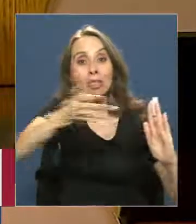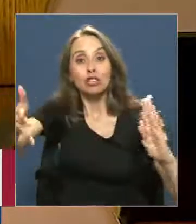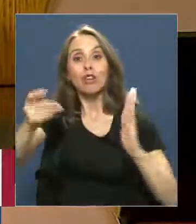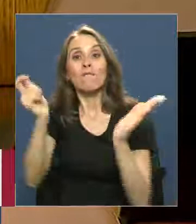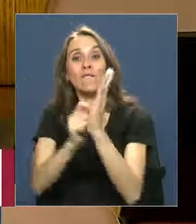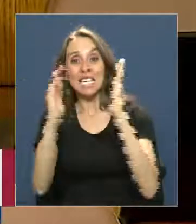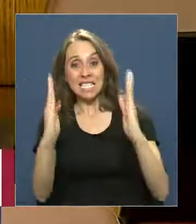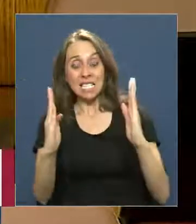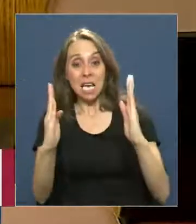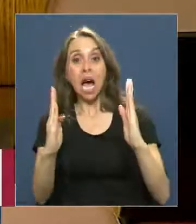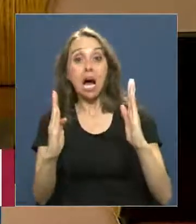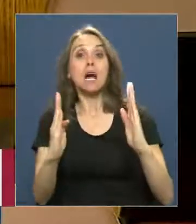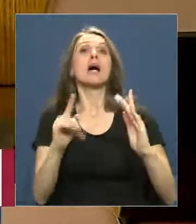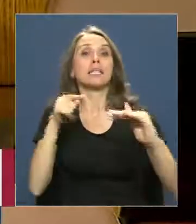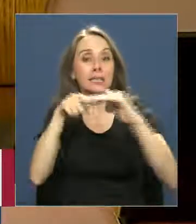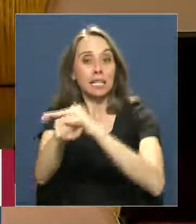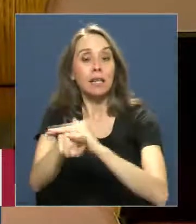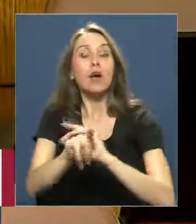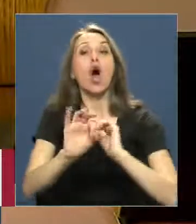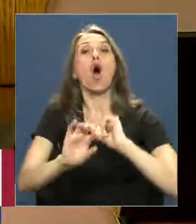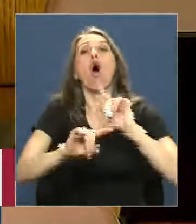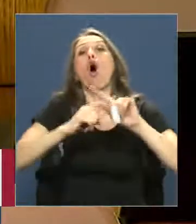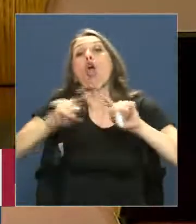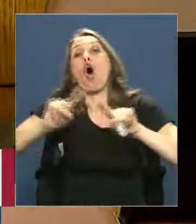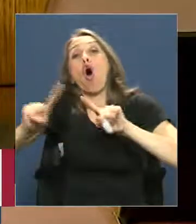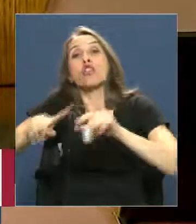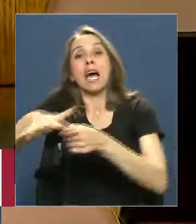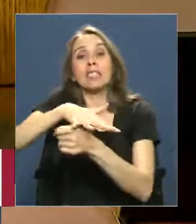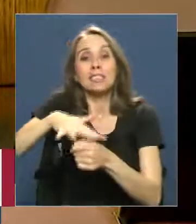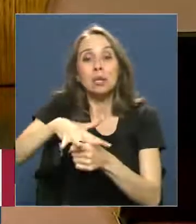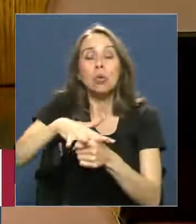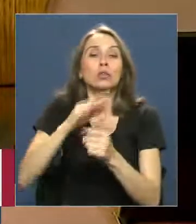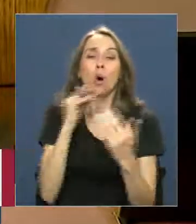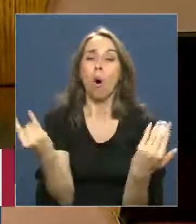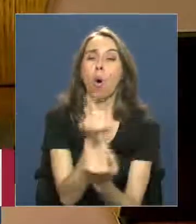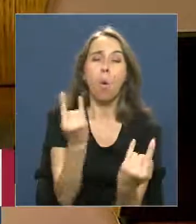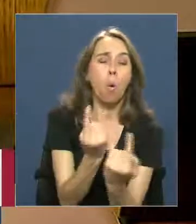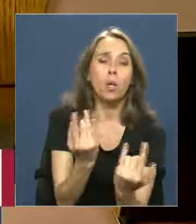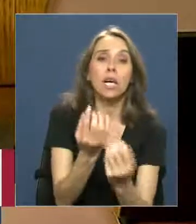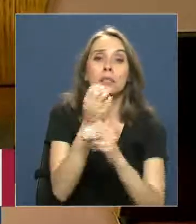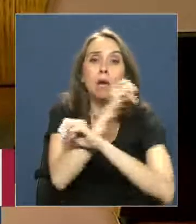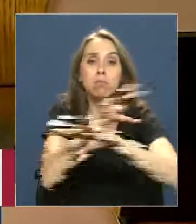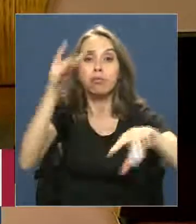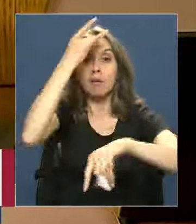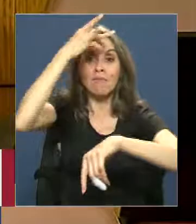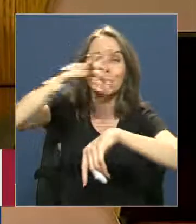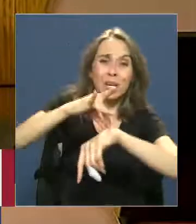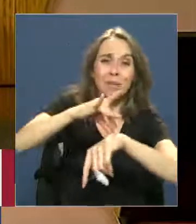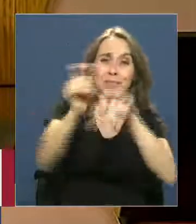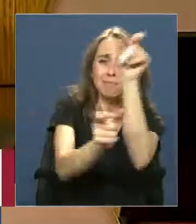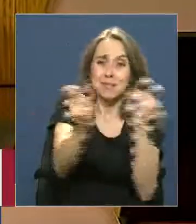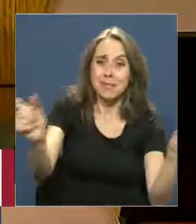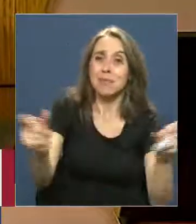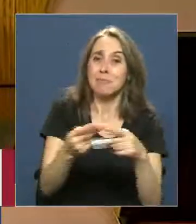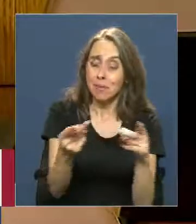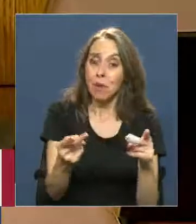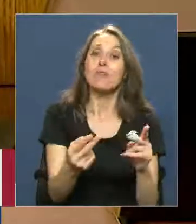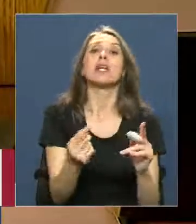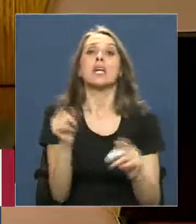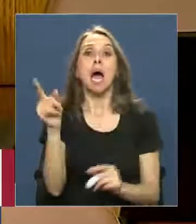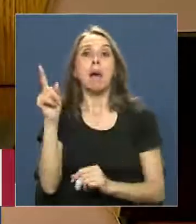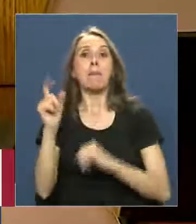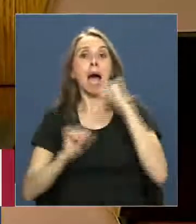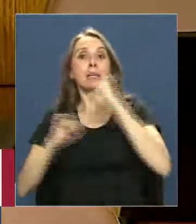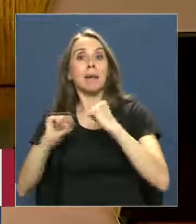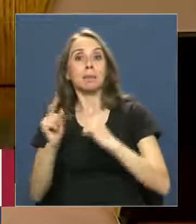volver a producir en cualquier otro contexto de emergencia o de salubridad pública este tipo de especulaciones, y este proyecto de ley va a